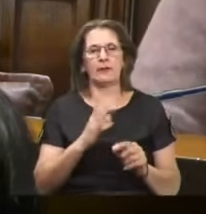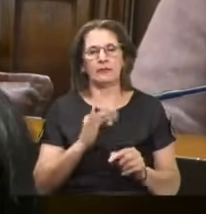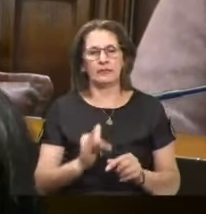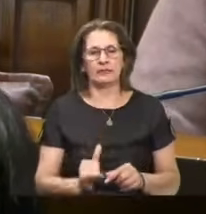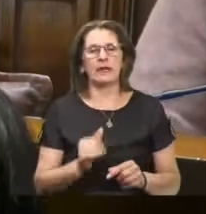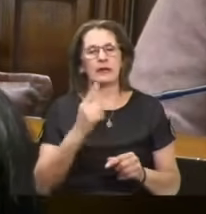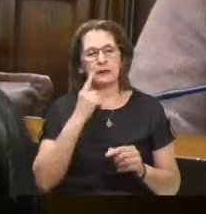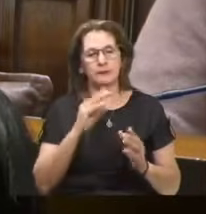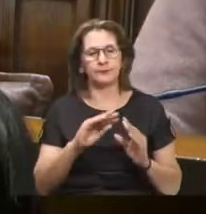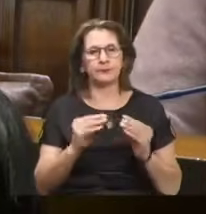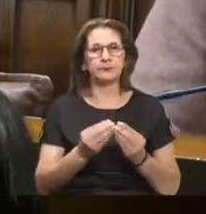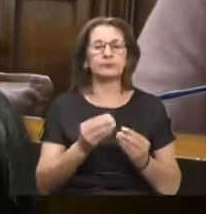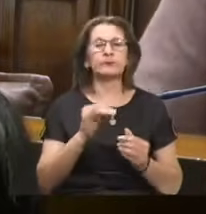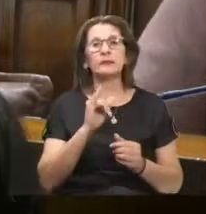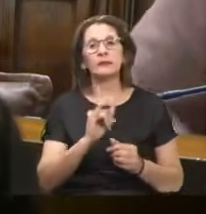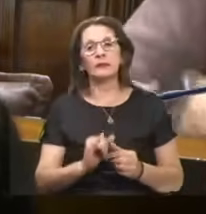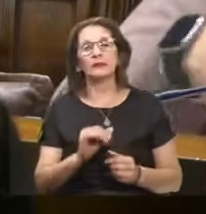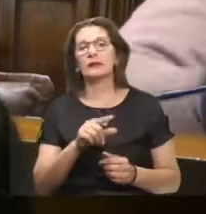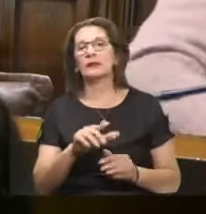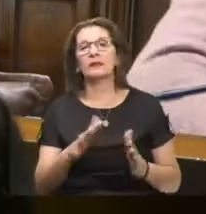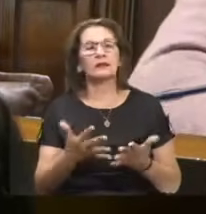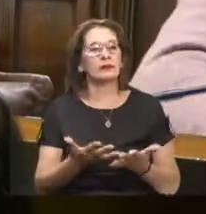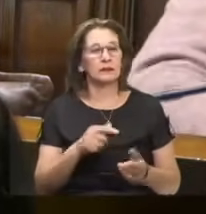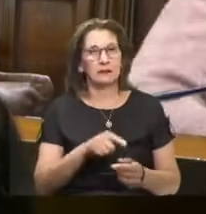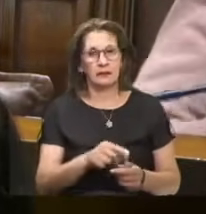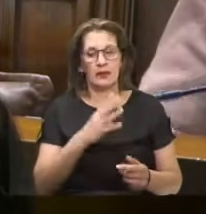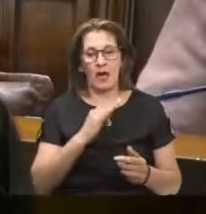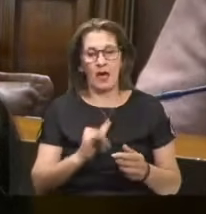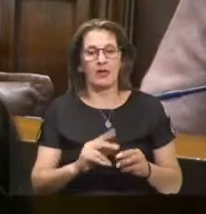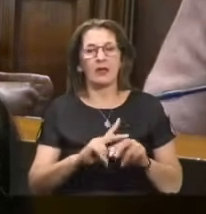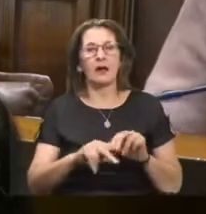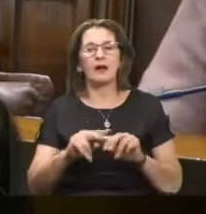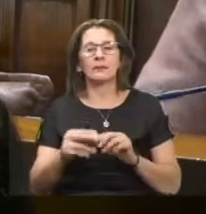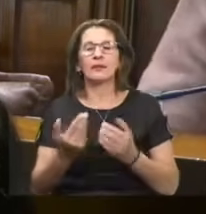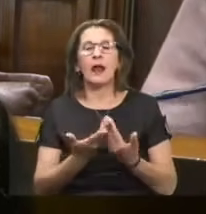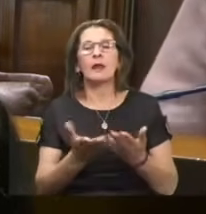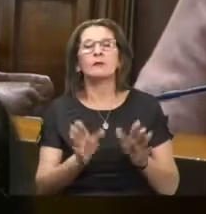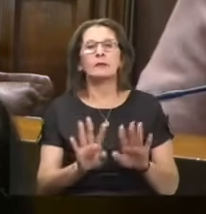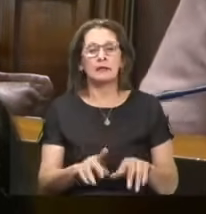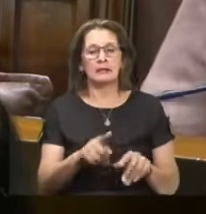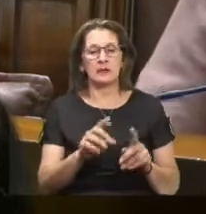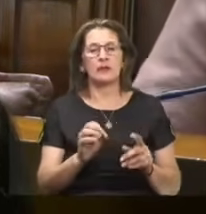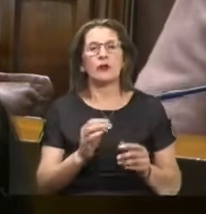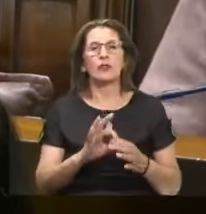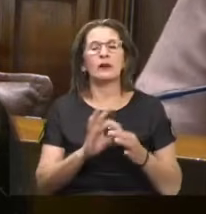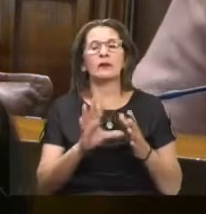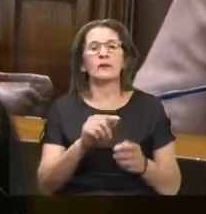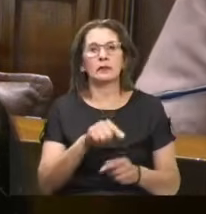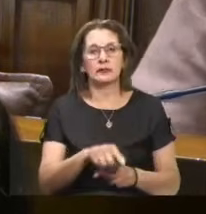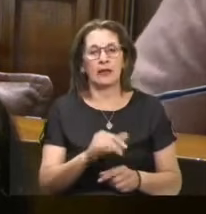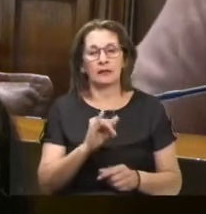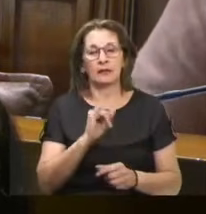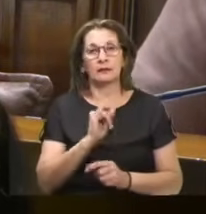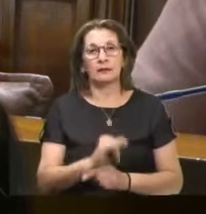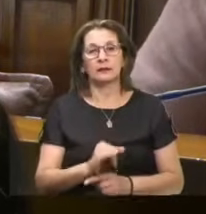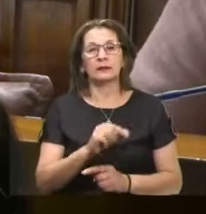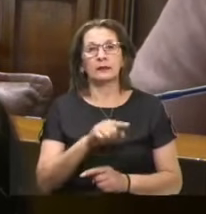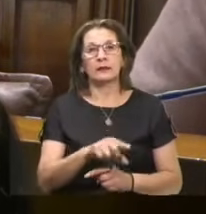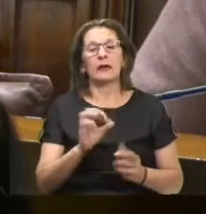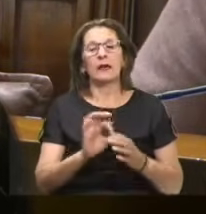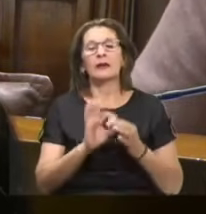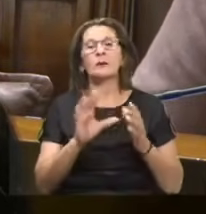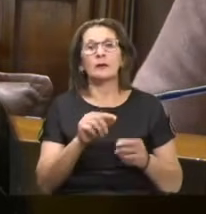en virtud de que se trata de una limitación al principio general de libertad, en el caso, la